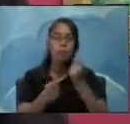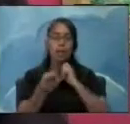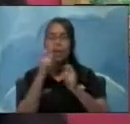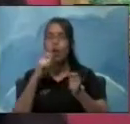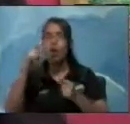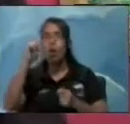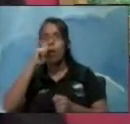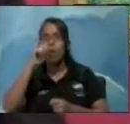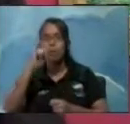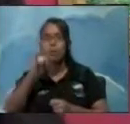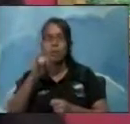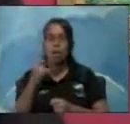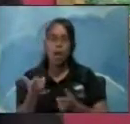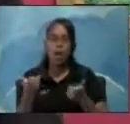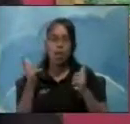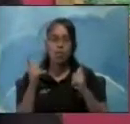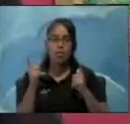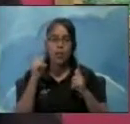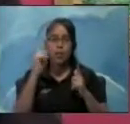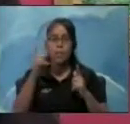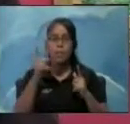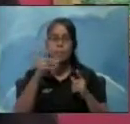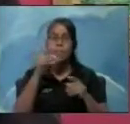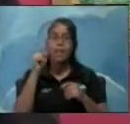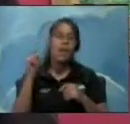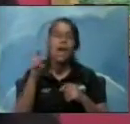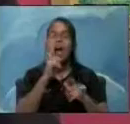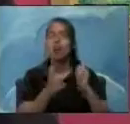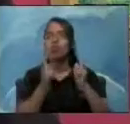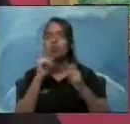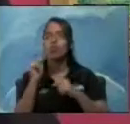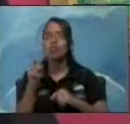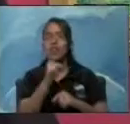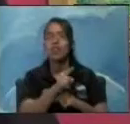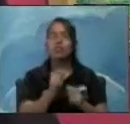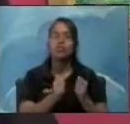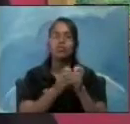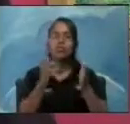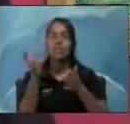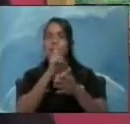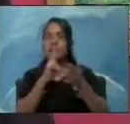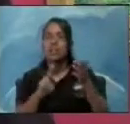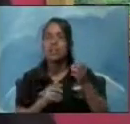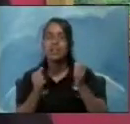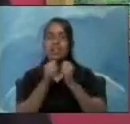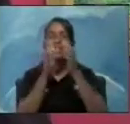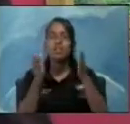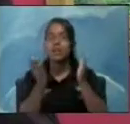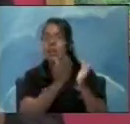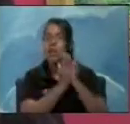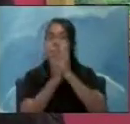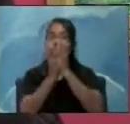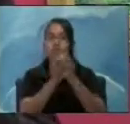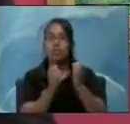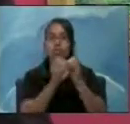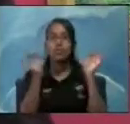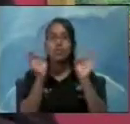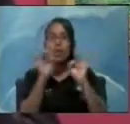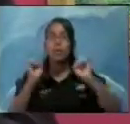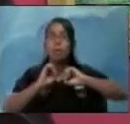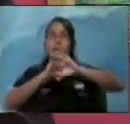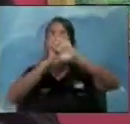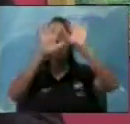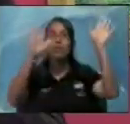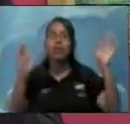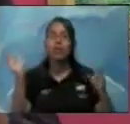hombres aún aún ellos algunos de ellos sin letra o sea sin estudio y sin nada maravillados